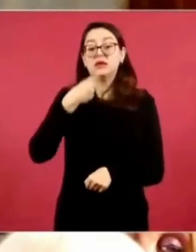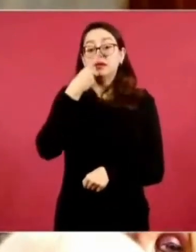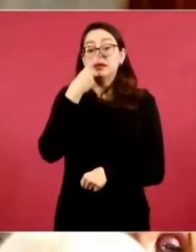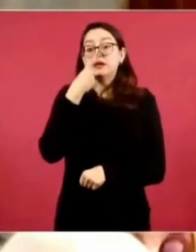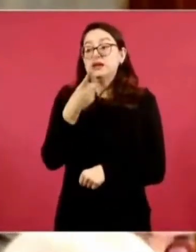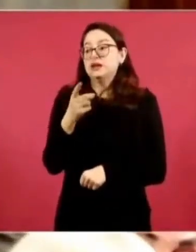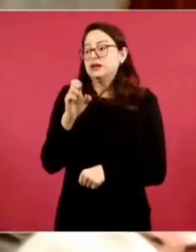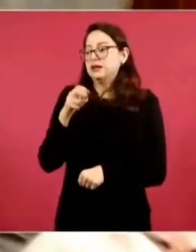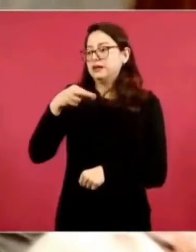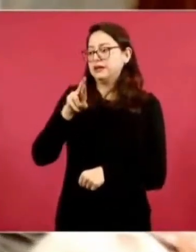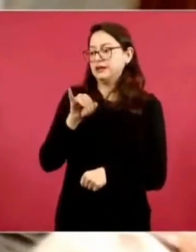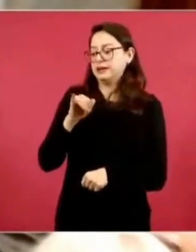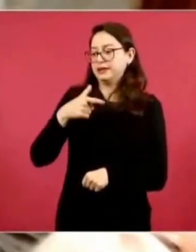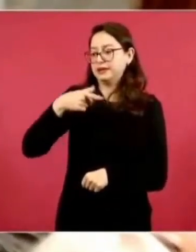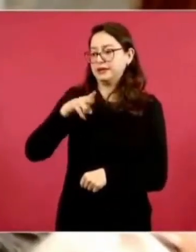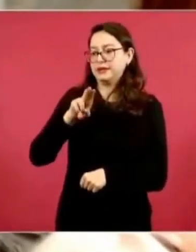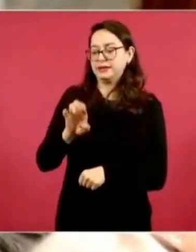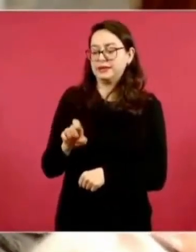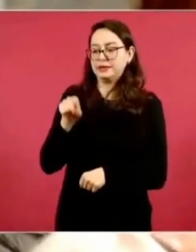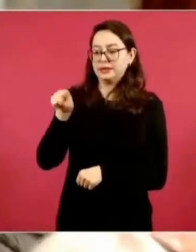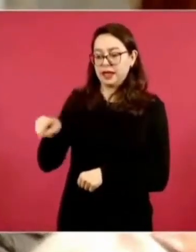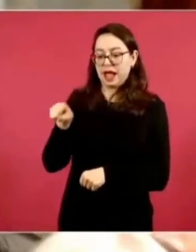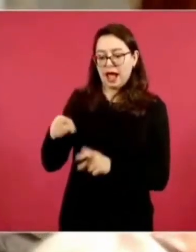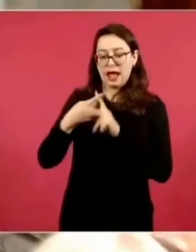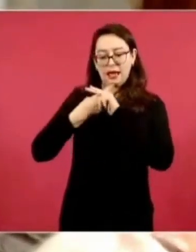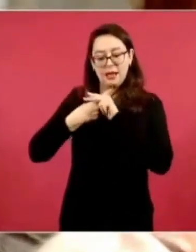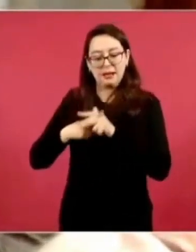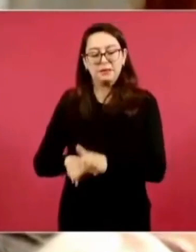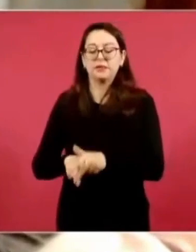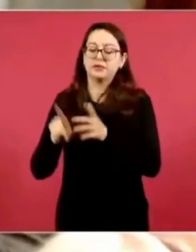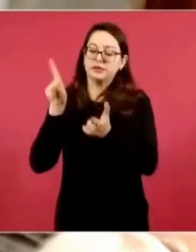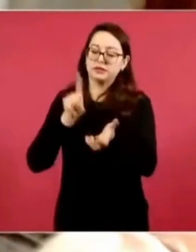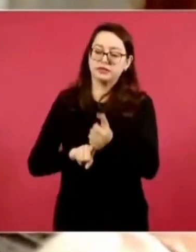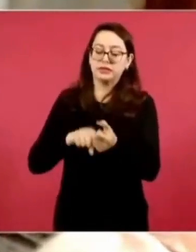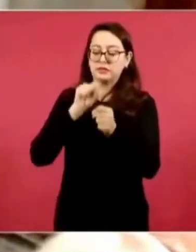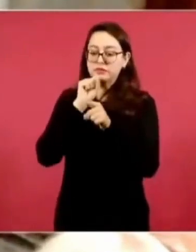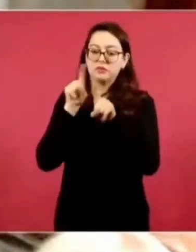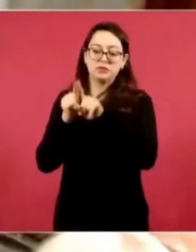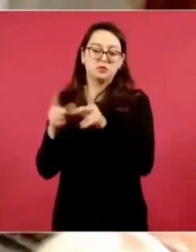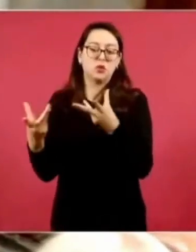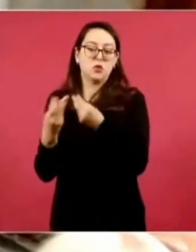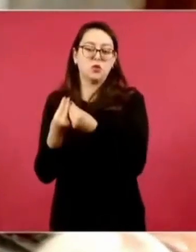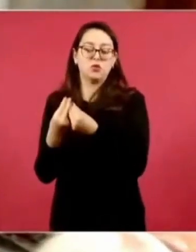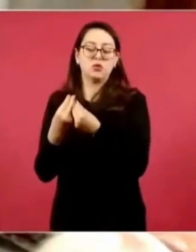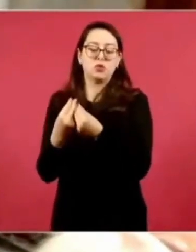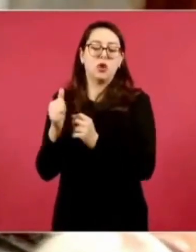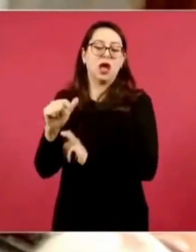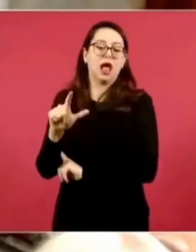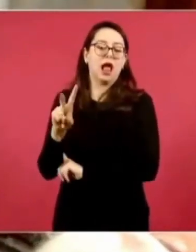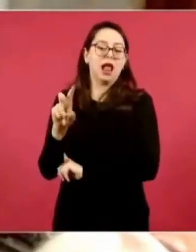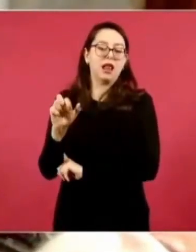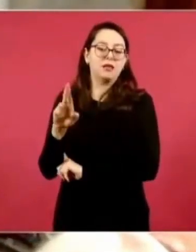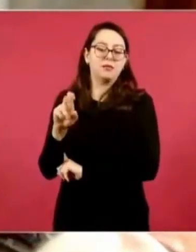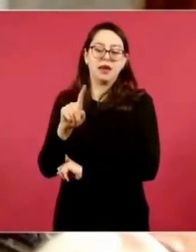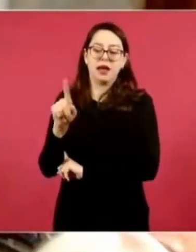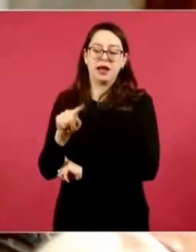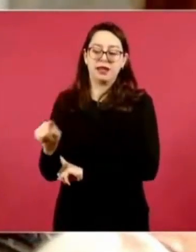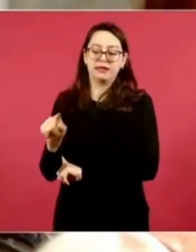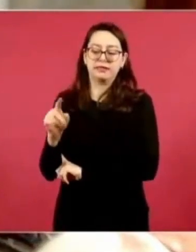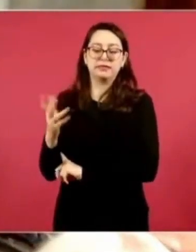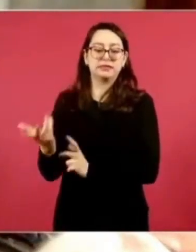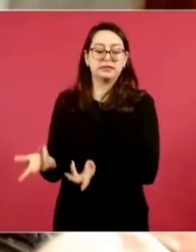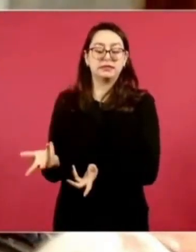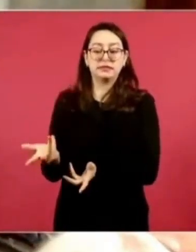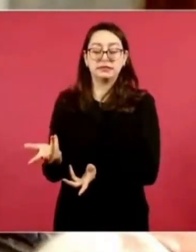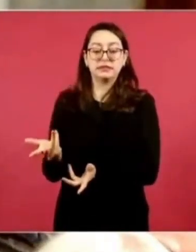también emanó desde la misma línea de Emilio Álvarez y Cázar. Hasta apenas que se fue Alejandro Encinas, se va